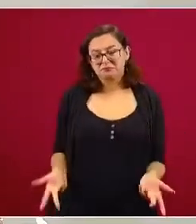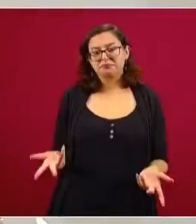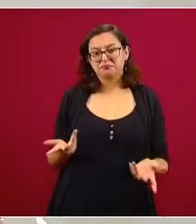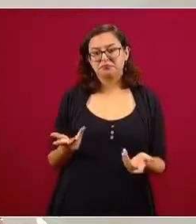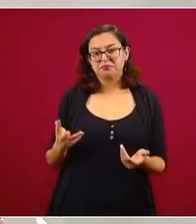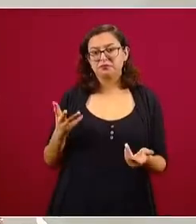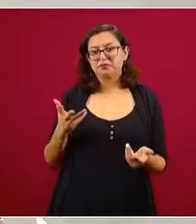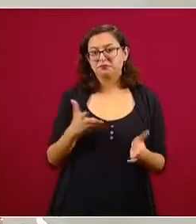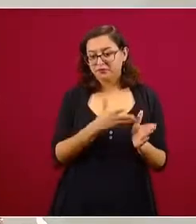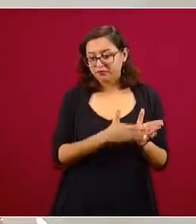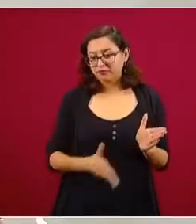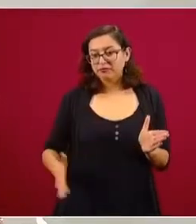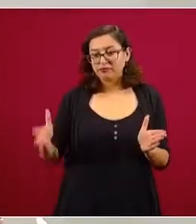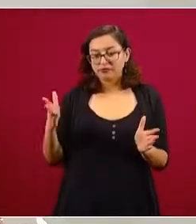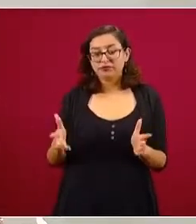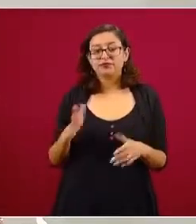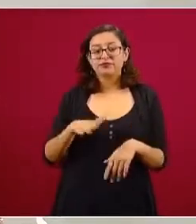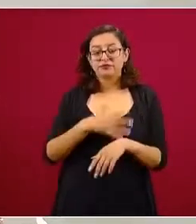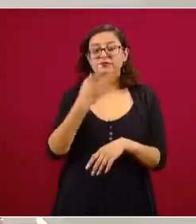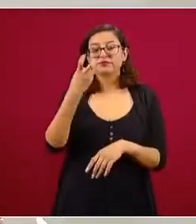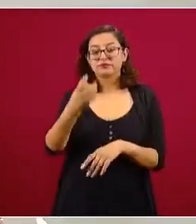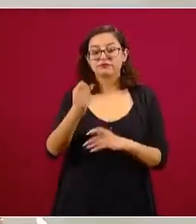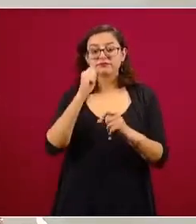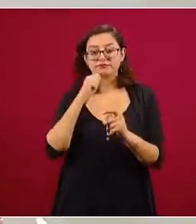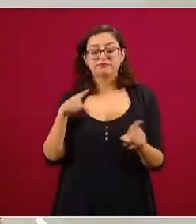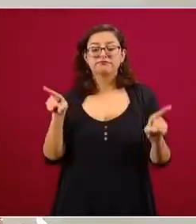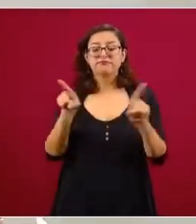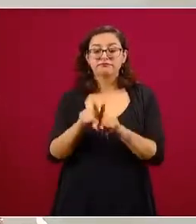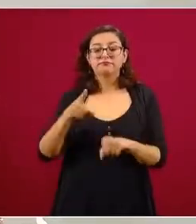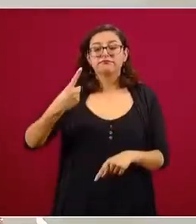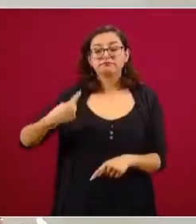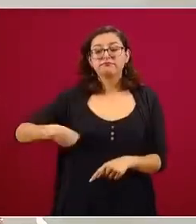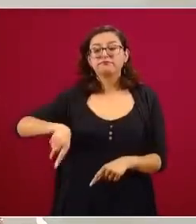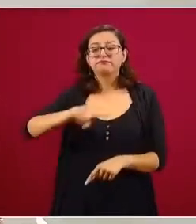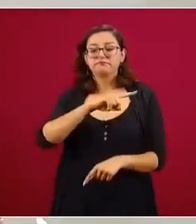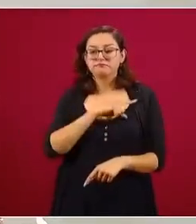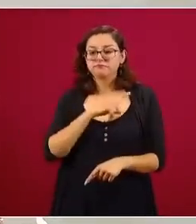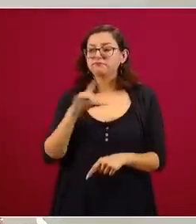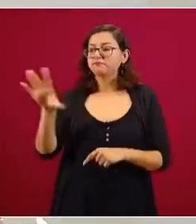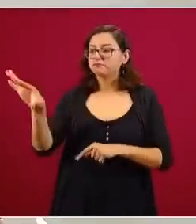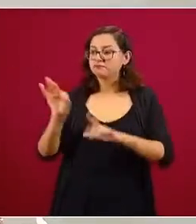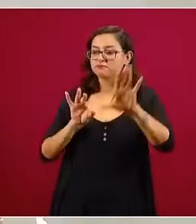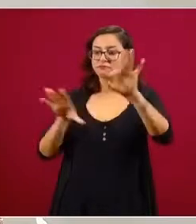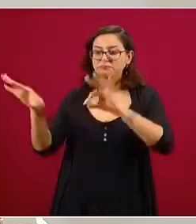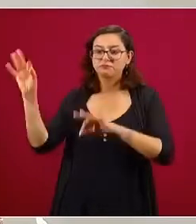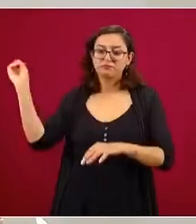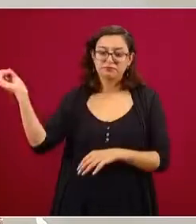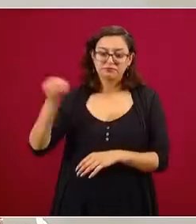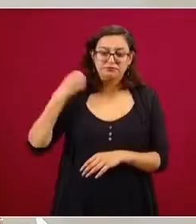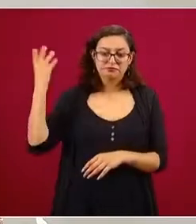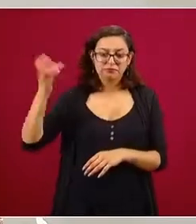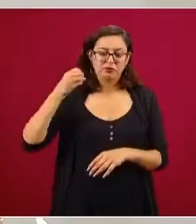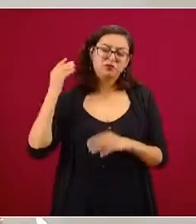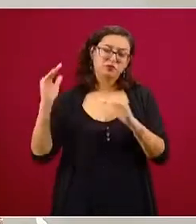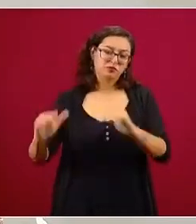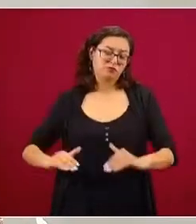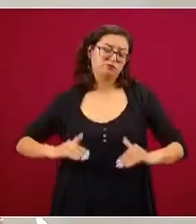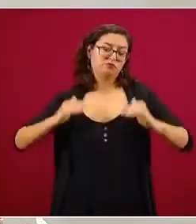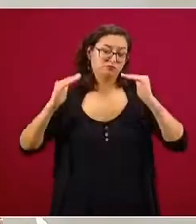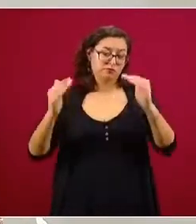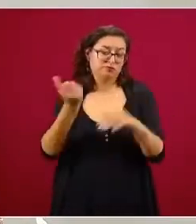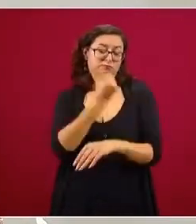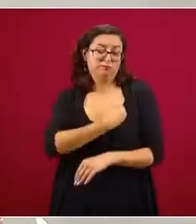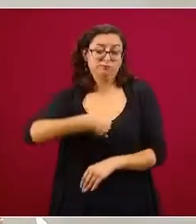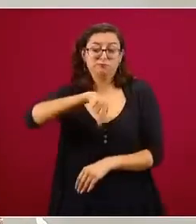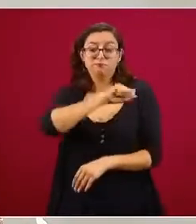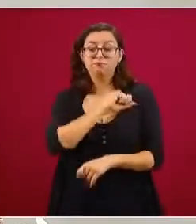momento del ejercicio. Así también contamos con expositores de alta calidad a nivel de salud para explicarnos y